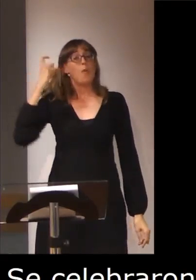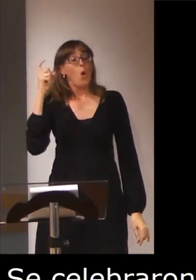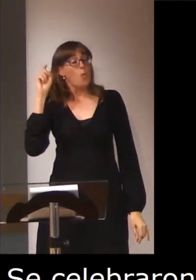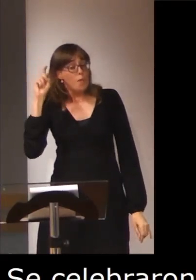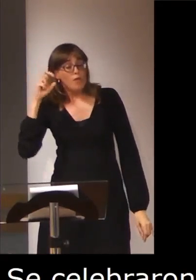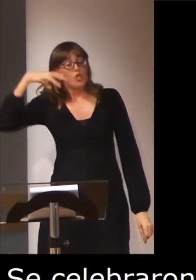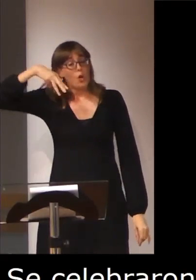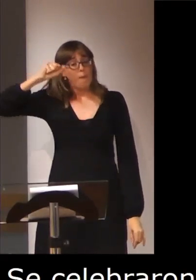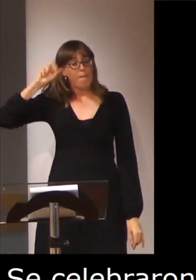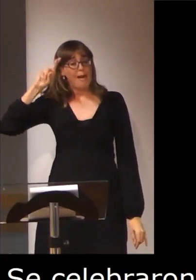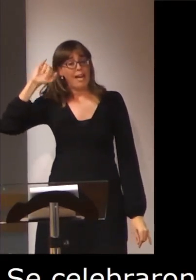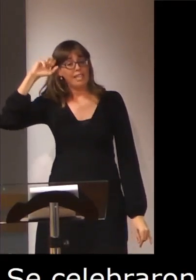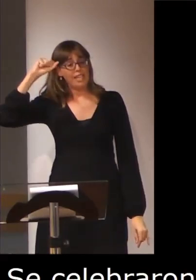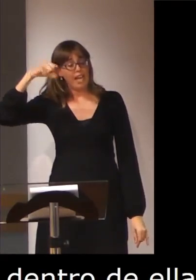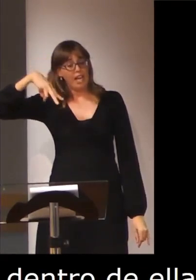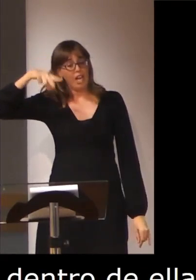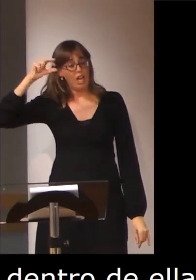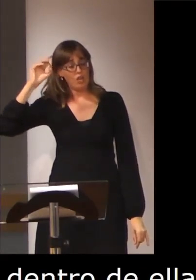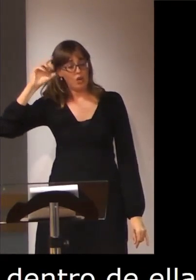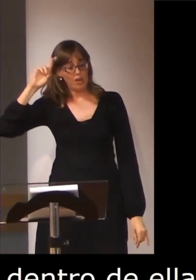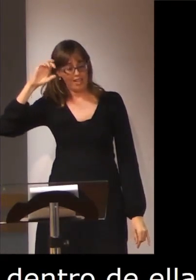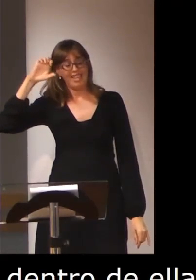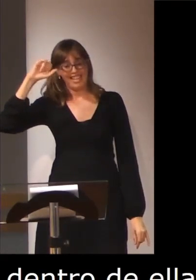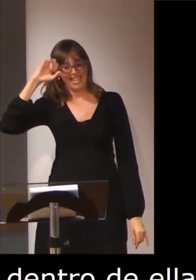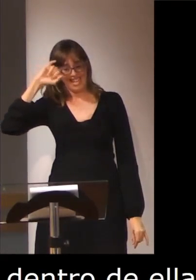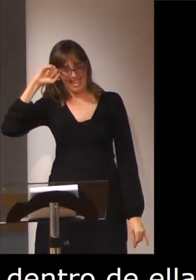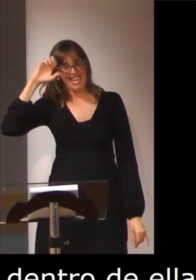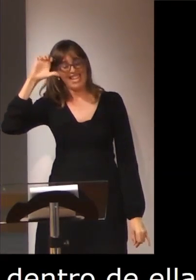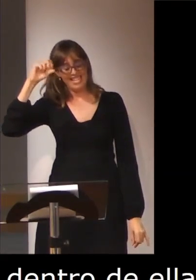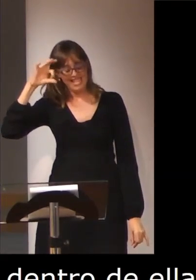primeras fue impartida por Mariano Reyes